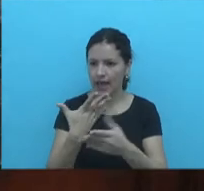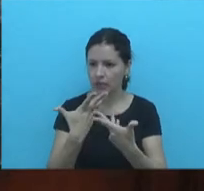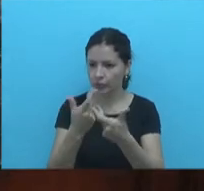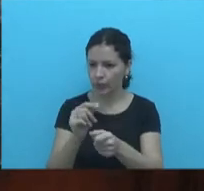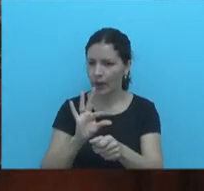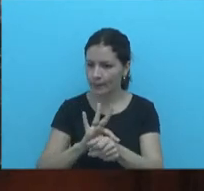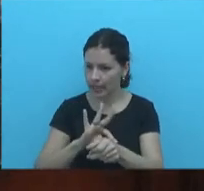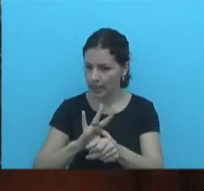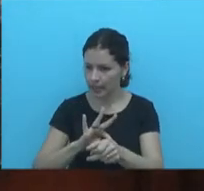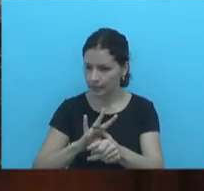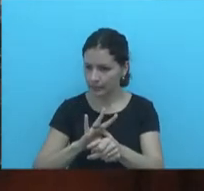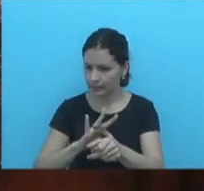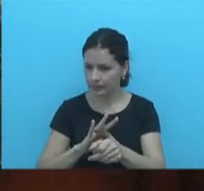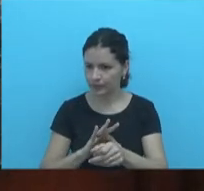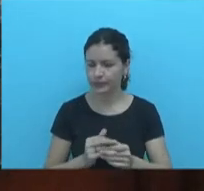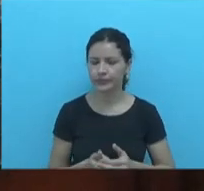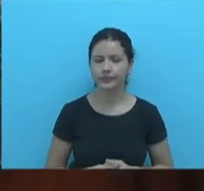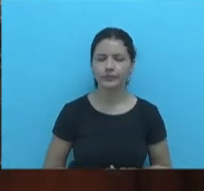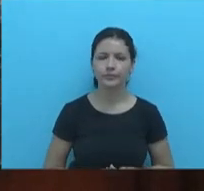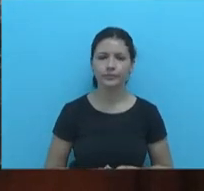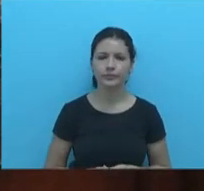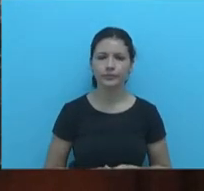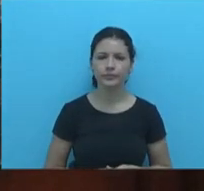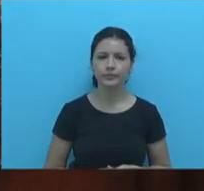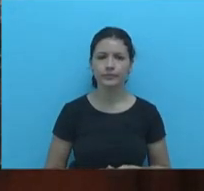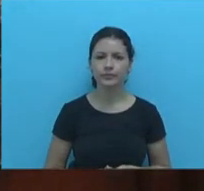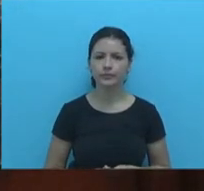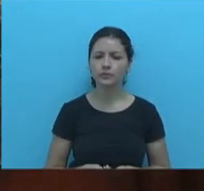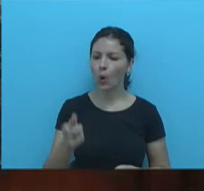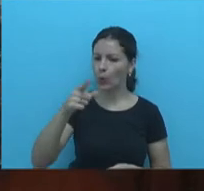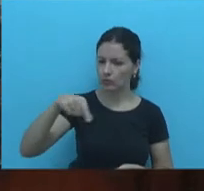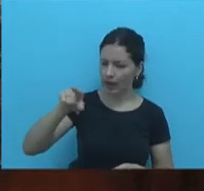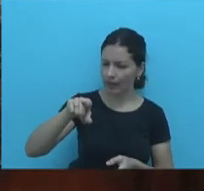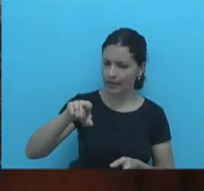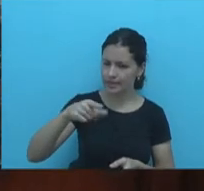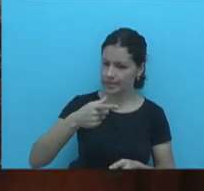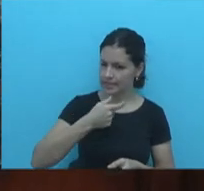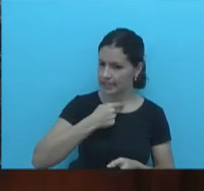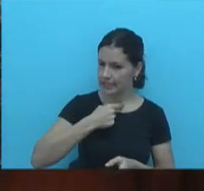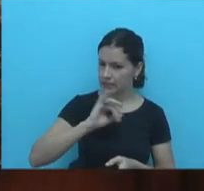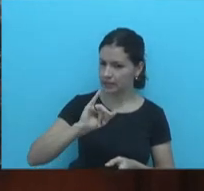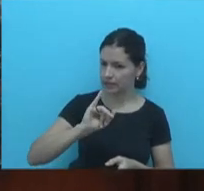exactamente. No sé si los autores del proyecto están de acuerdo que se reforme el artículo primero.